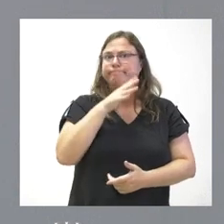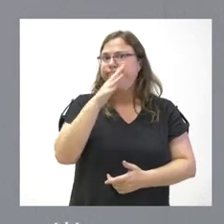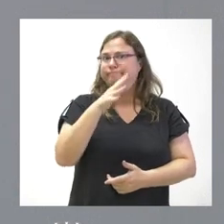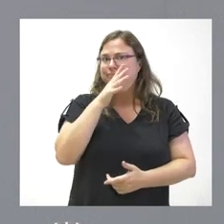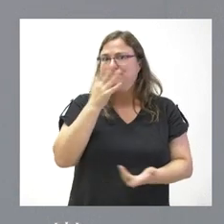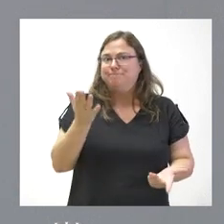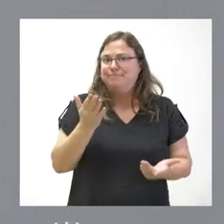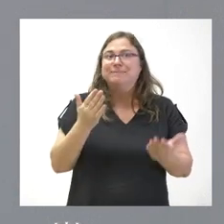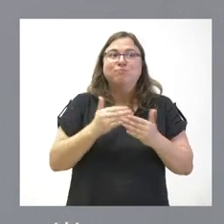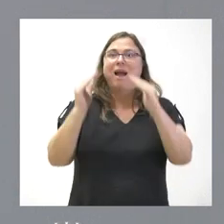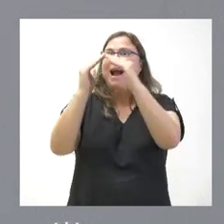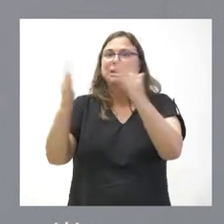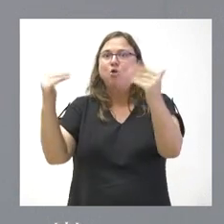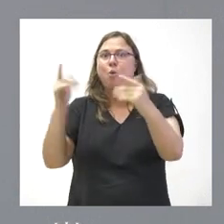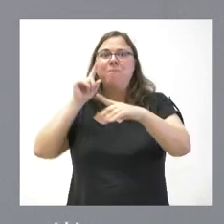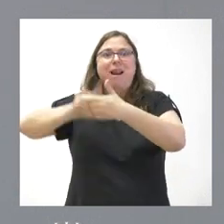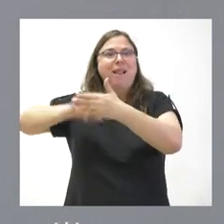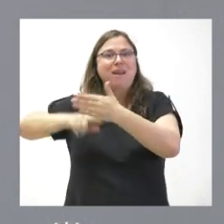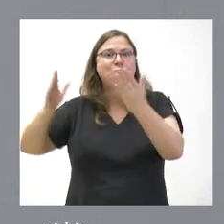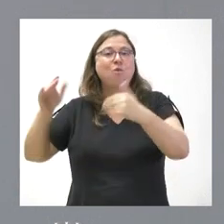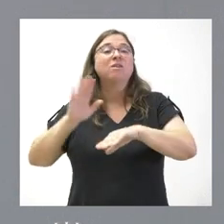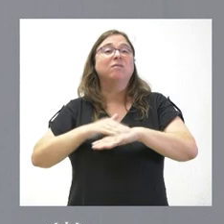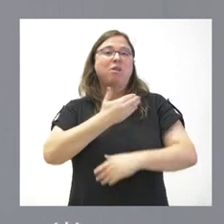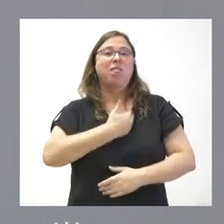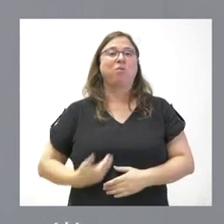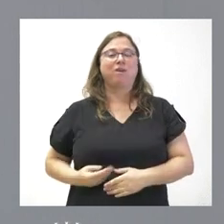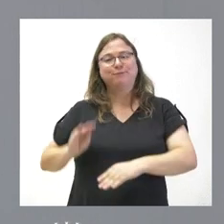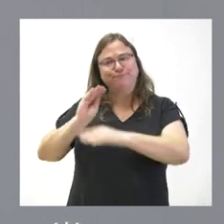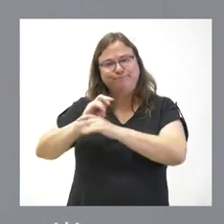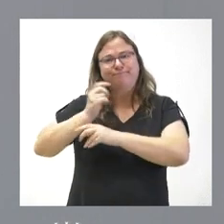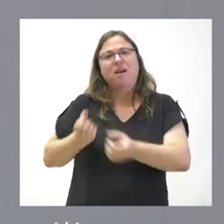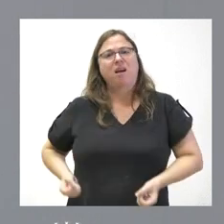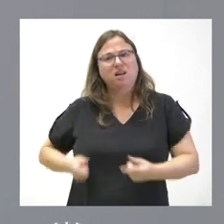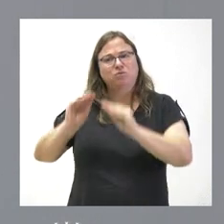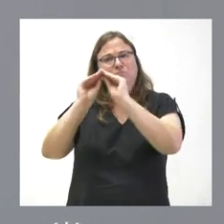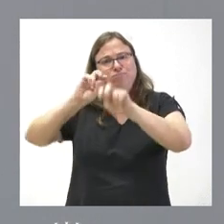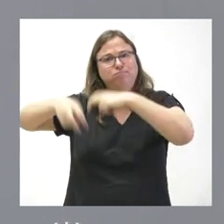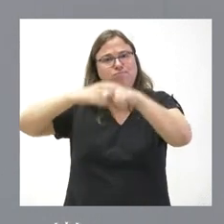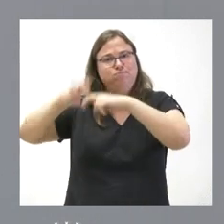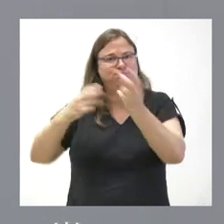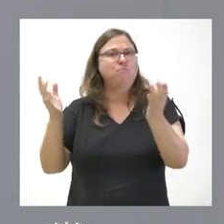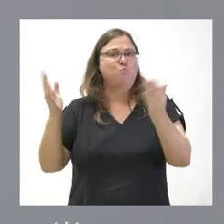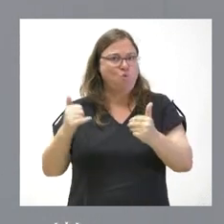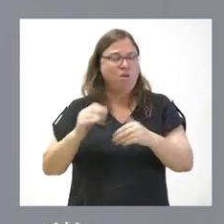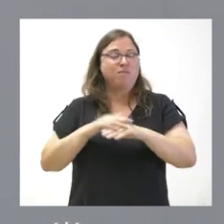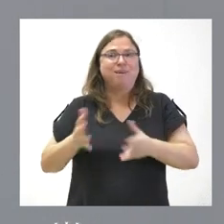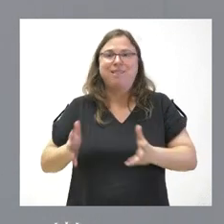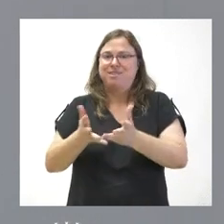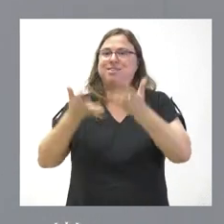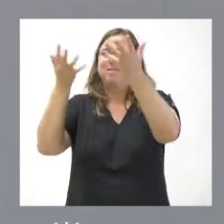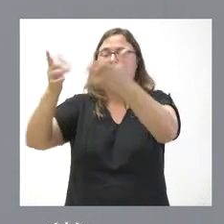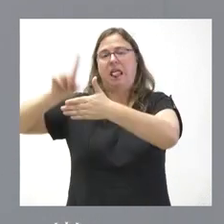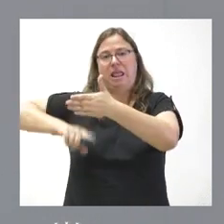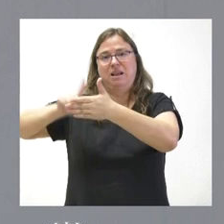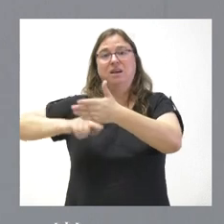existe suficiente oferta de viviendas en alquiler quizá porque los propietarios no hacen las inversiones de rehabilitaciones necesarias para la puesta a disposición del mercado dado a lo